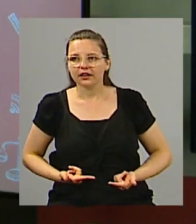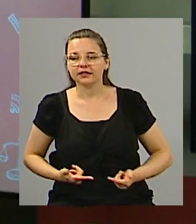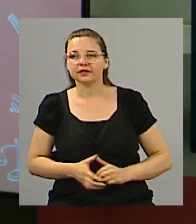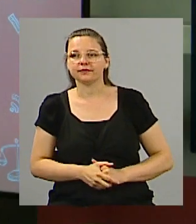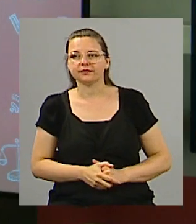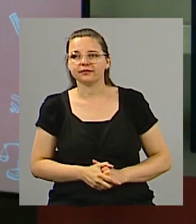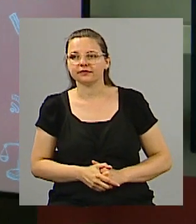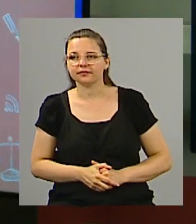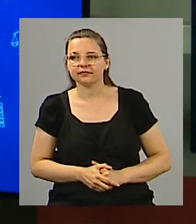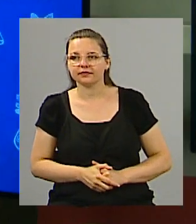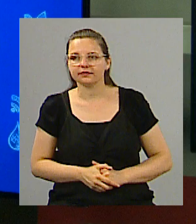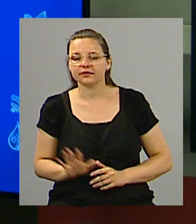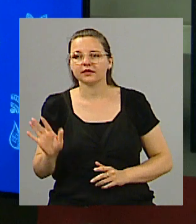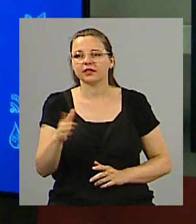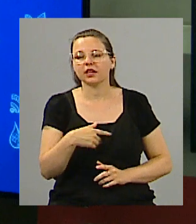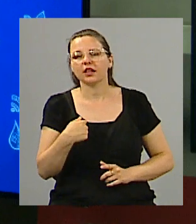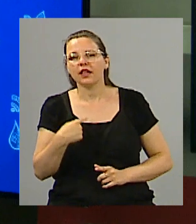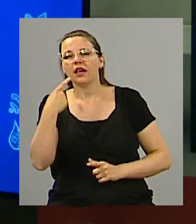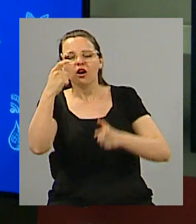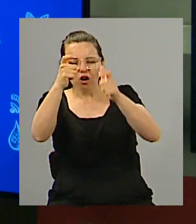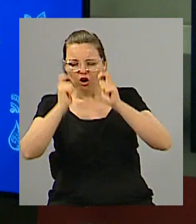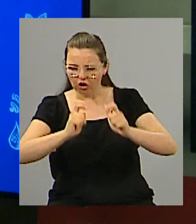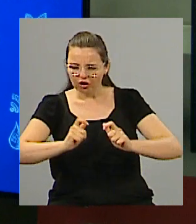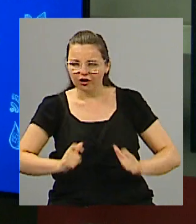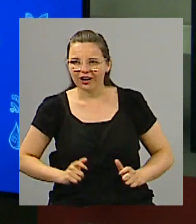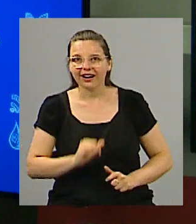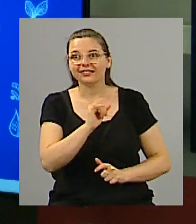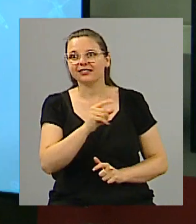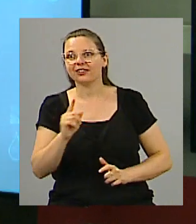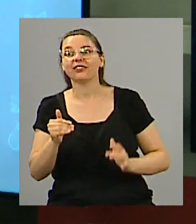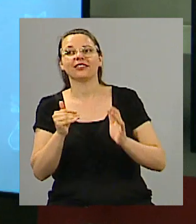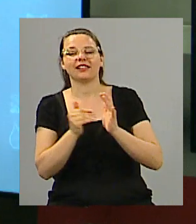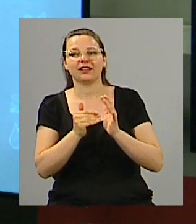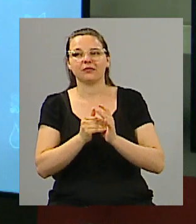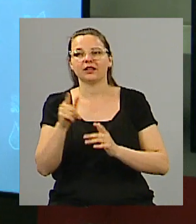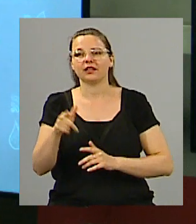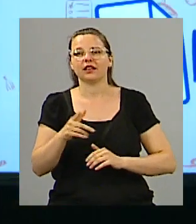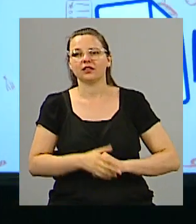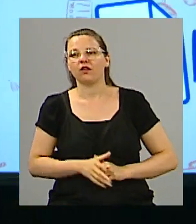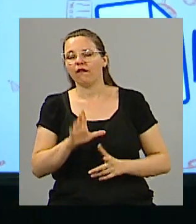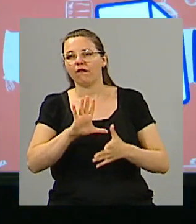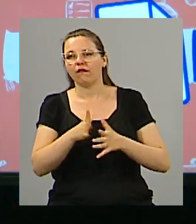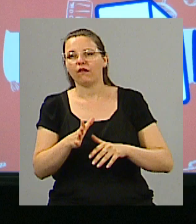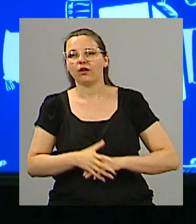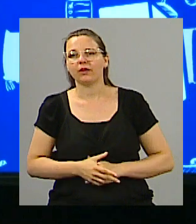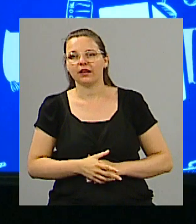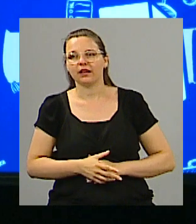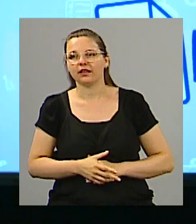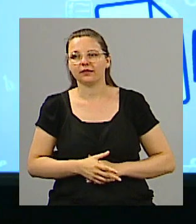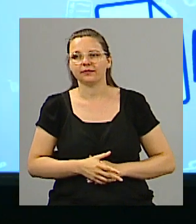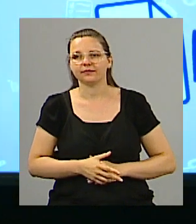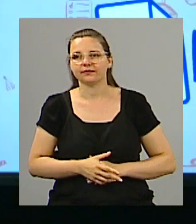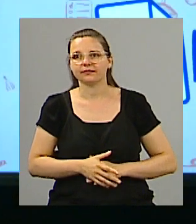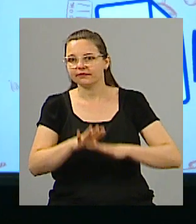hacer un test o no. Y esto también implica un nuevo desafío para los médicos, ¿no? Porque tenemos que cambiar un